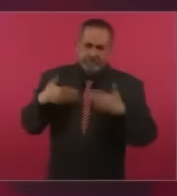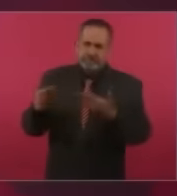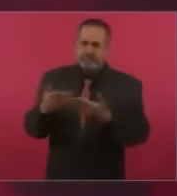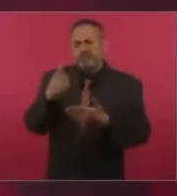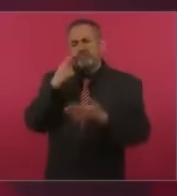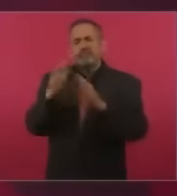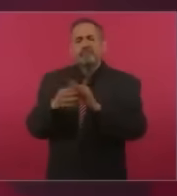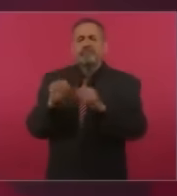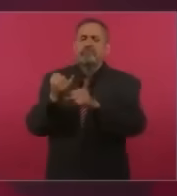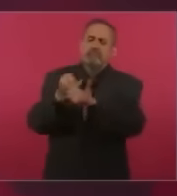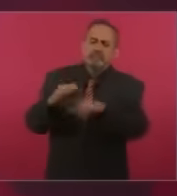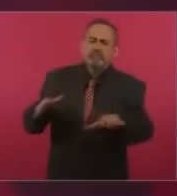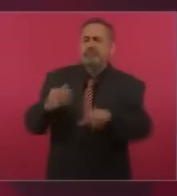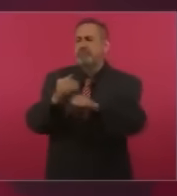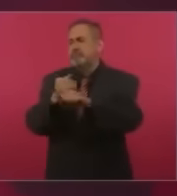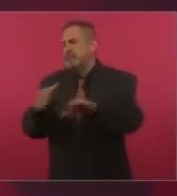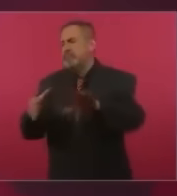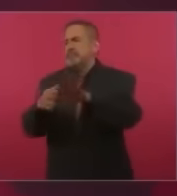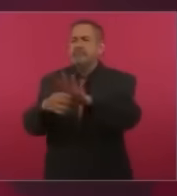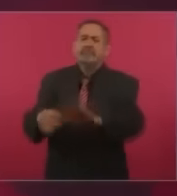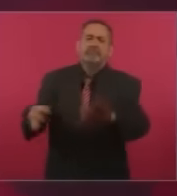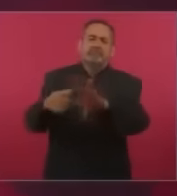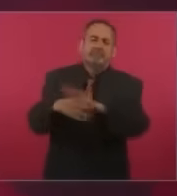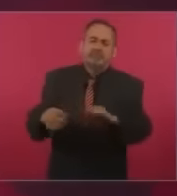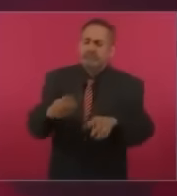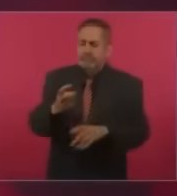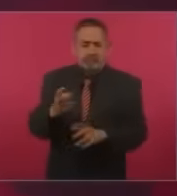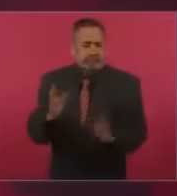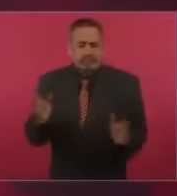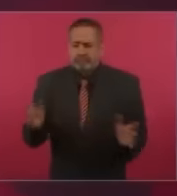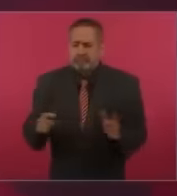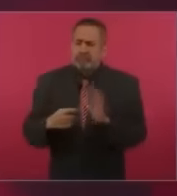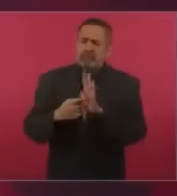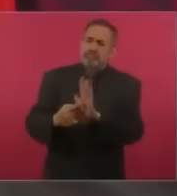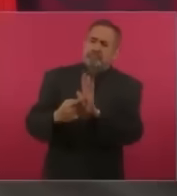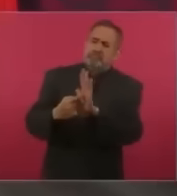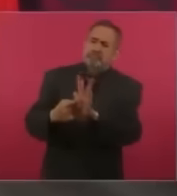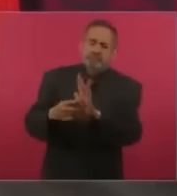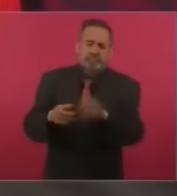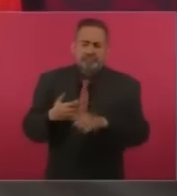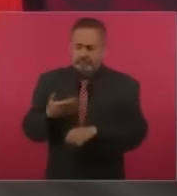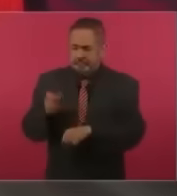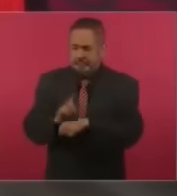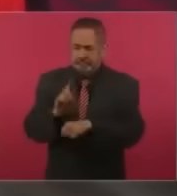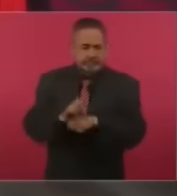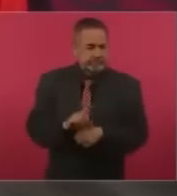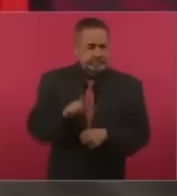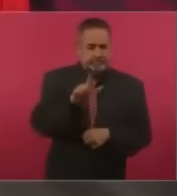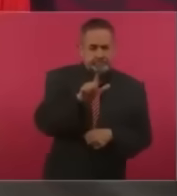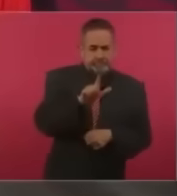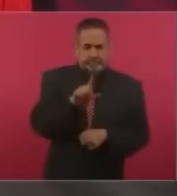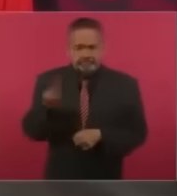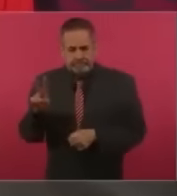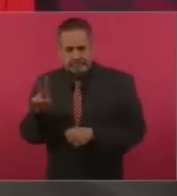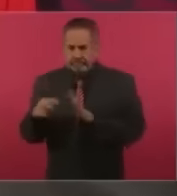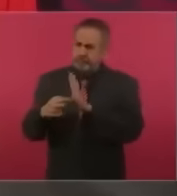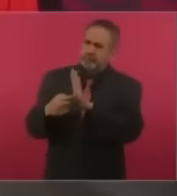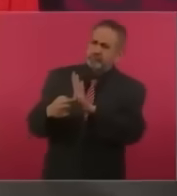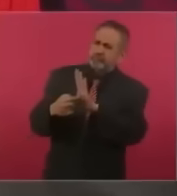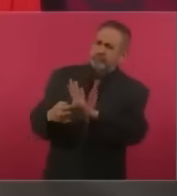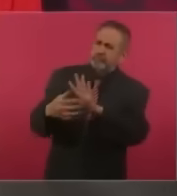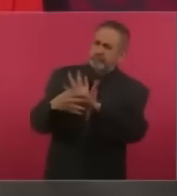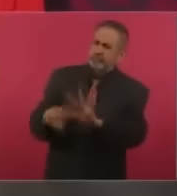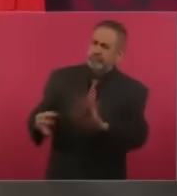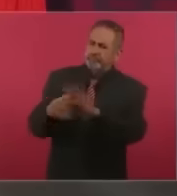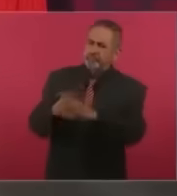república informó a la prensa que no invitaría a los ministros de la corte a la celebración del grito de Independencia que tradicionalmente se lleva a cabo en